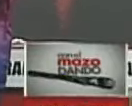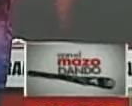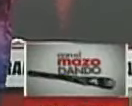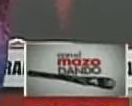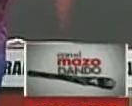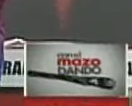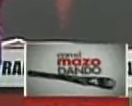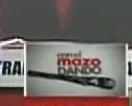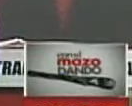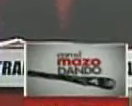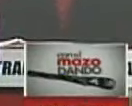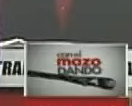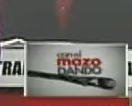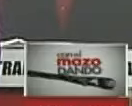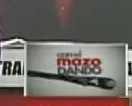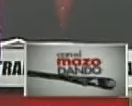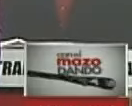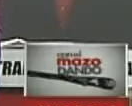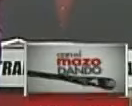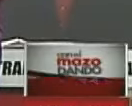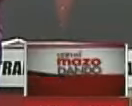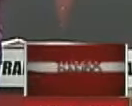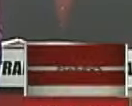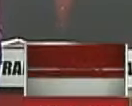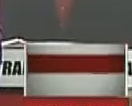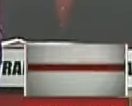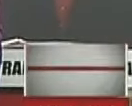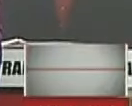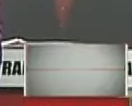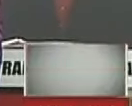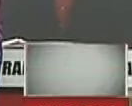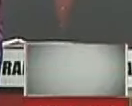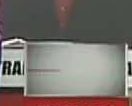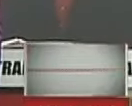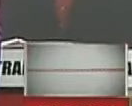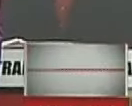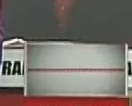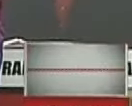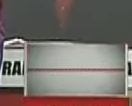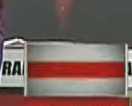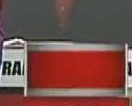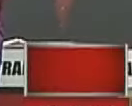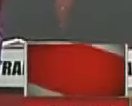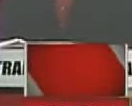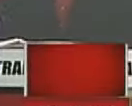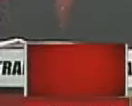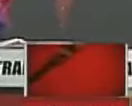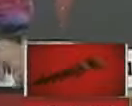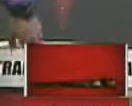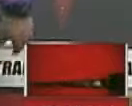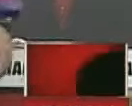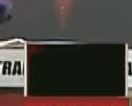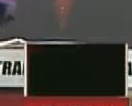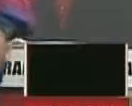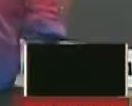Cristóbal. ¿Ah? ¿Qué más dice Diosdado? No, cuéntenos usted.